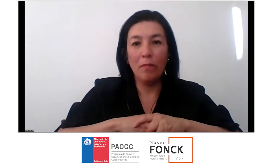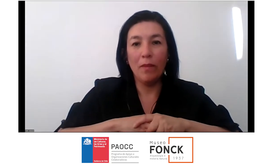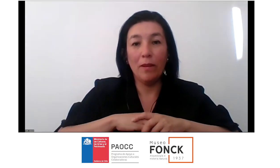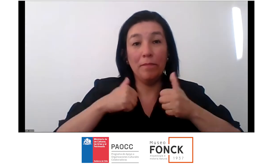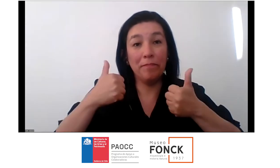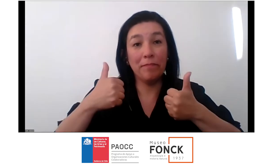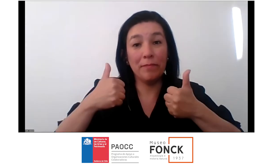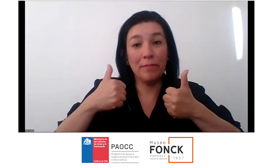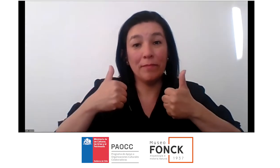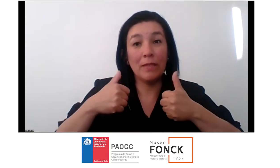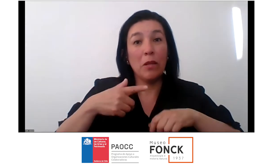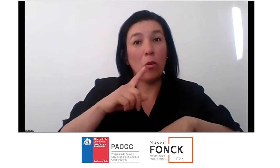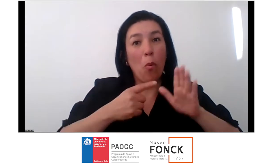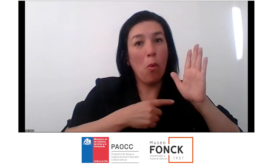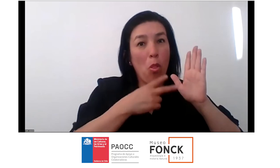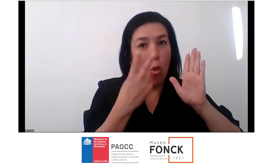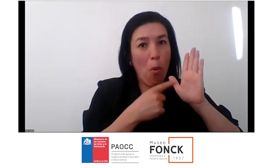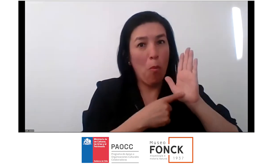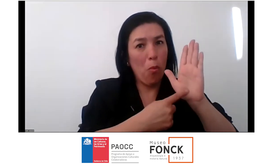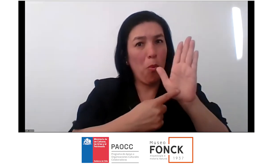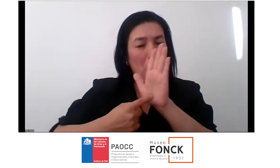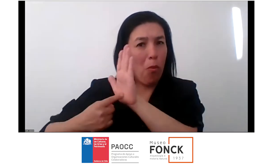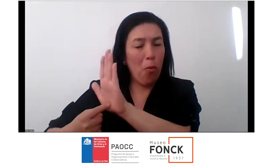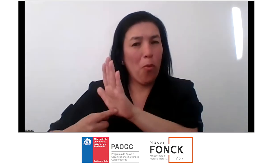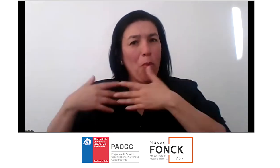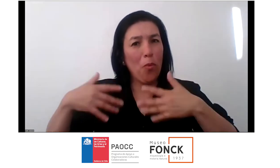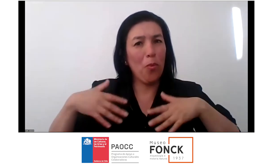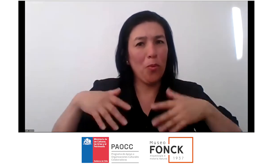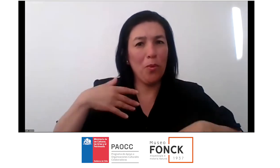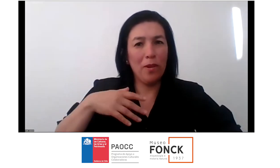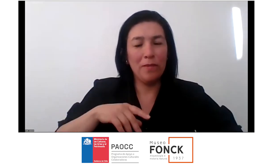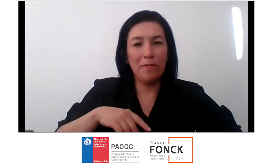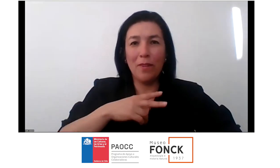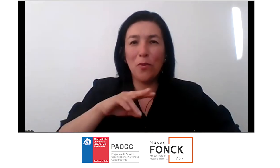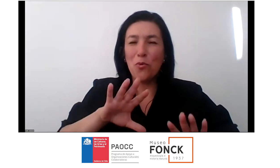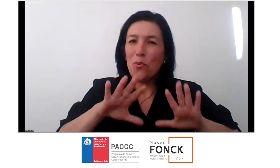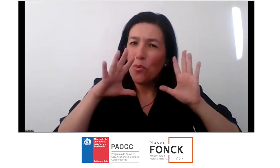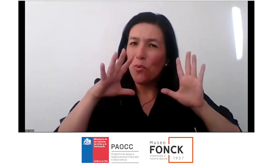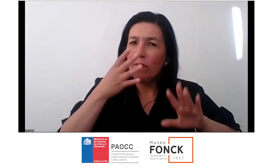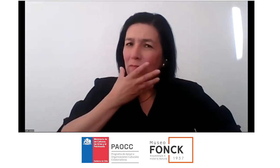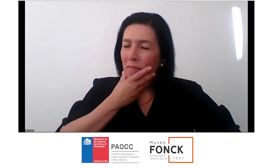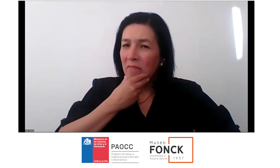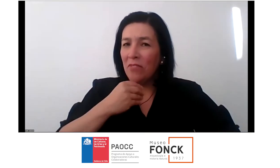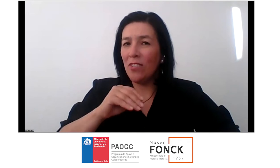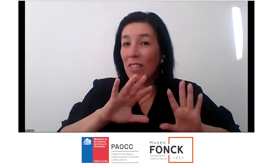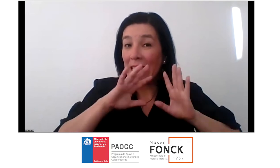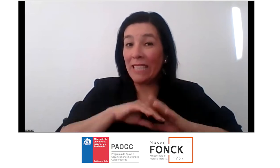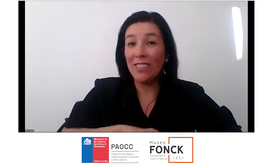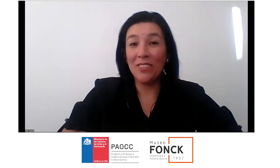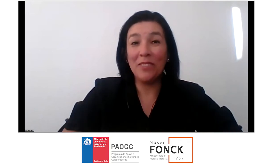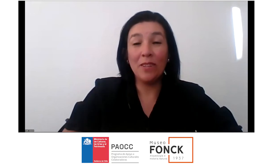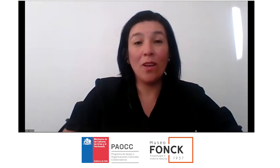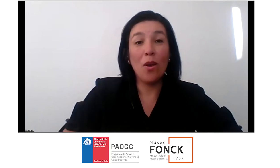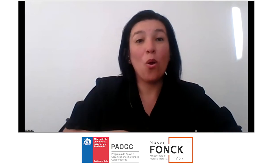creo que las dos presentaciones estuvieron fascinantes desde mi punto de vista.